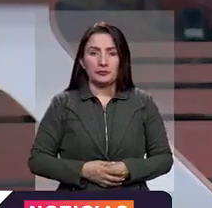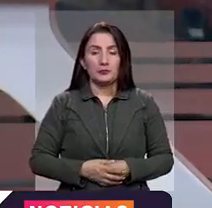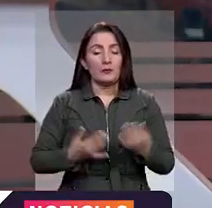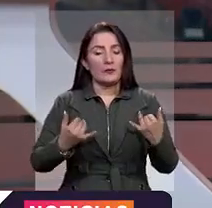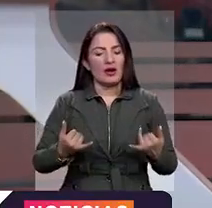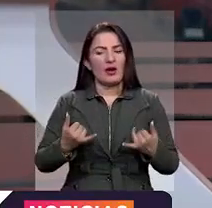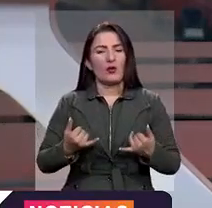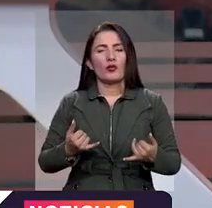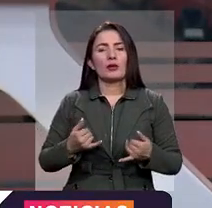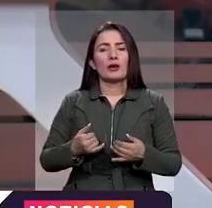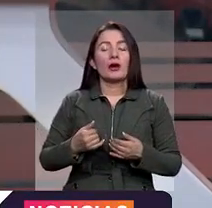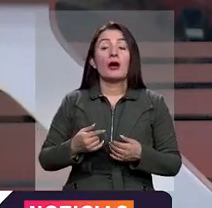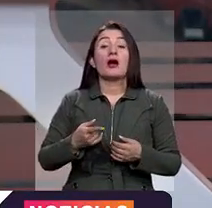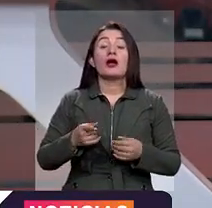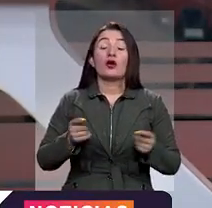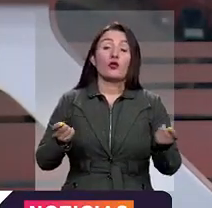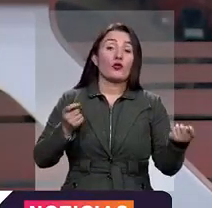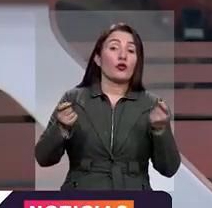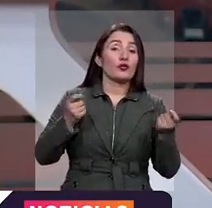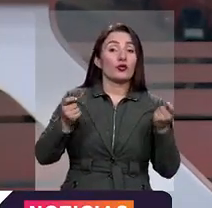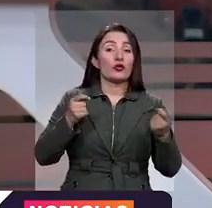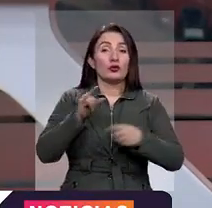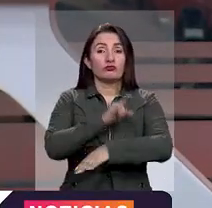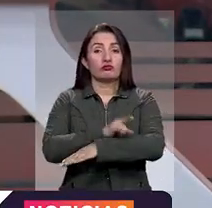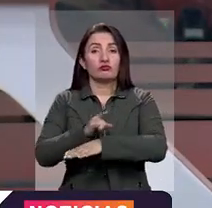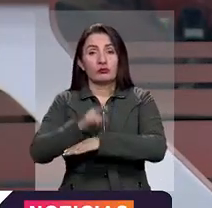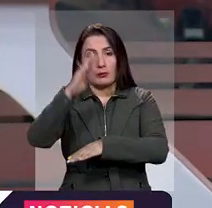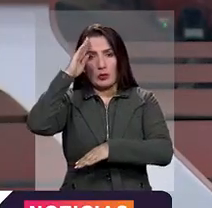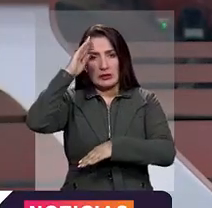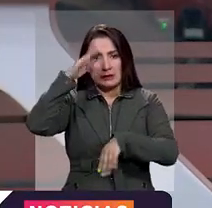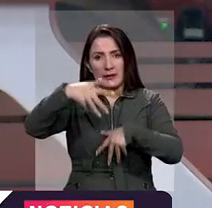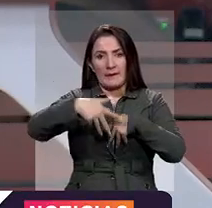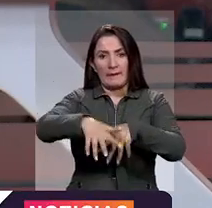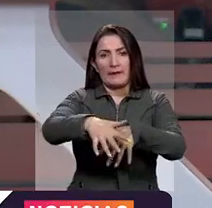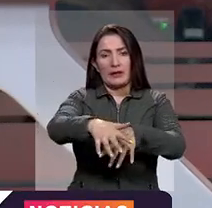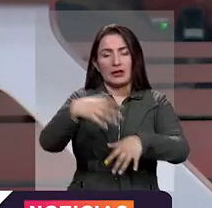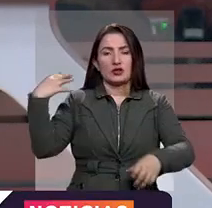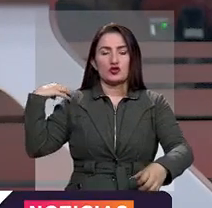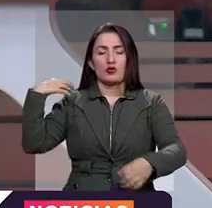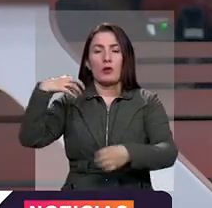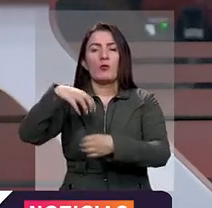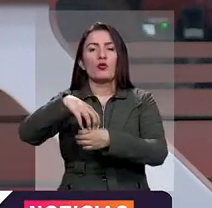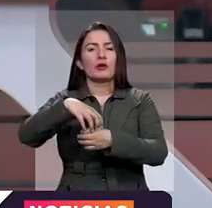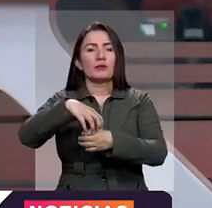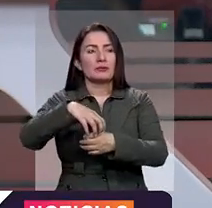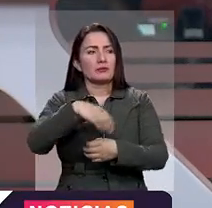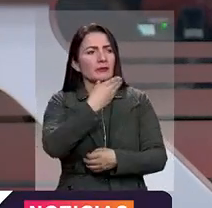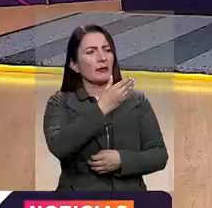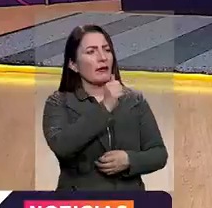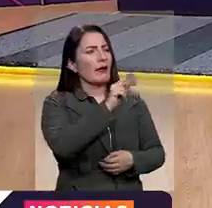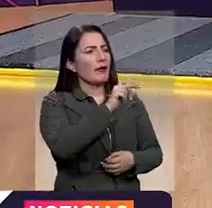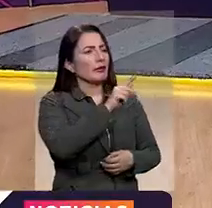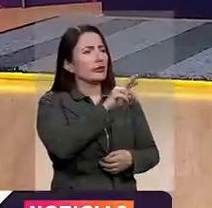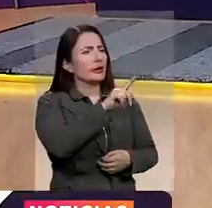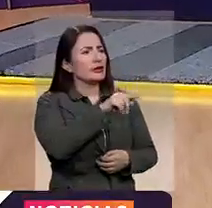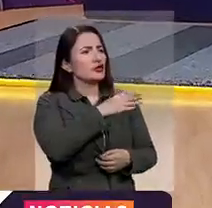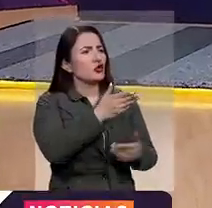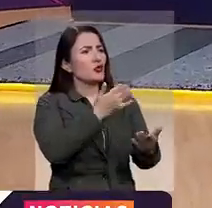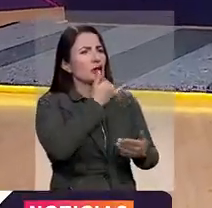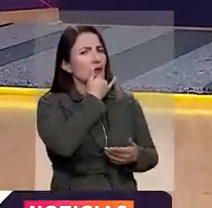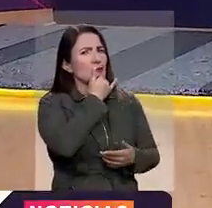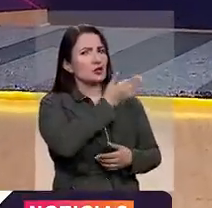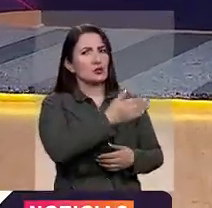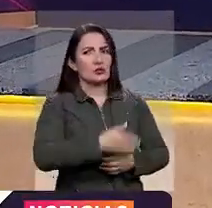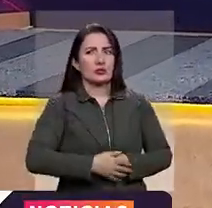Y a esta hora se llevan a cabo los controles de policía y ejército que se intensificaron en Ciudad Bolívar. Andrés Zapata, muy buenas tardes. ¿Y de qué se tratan